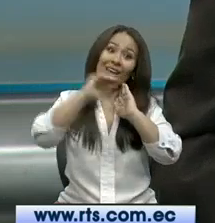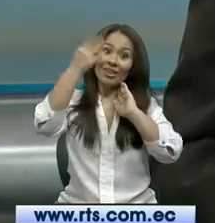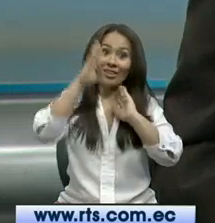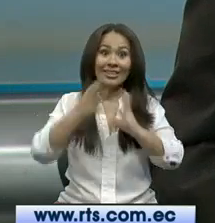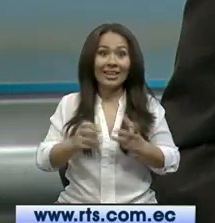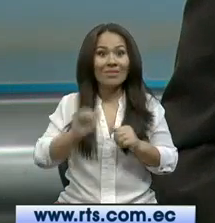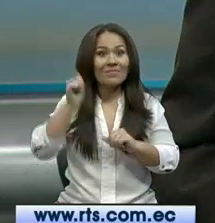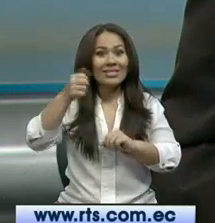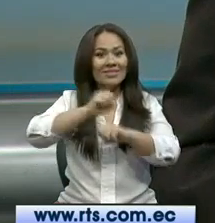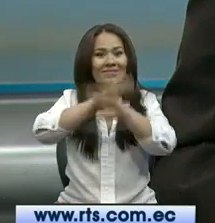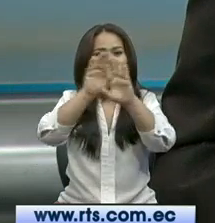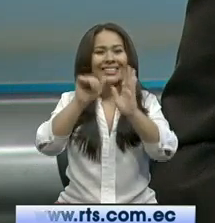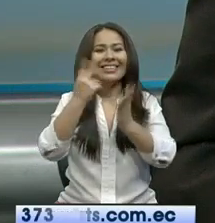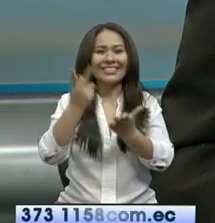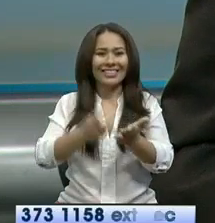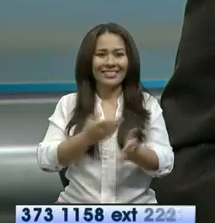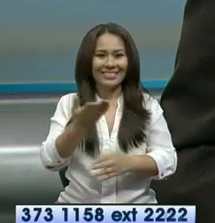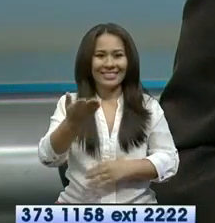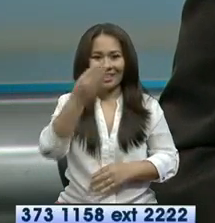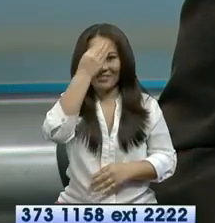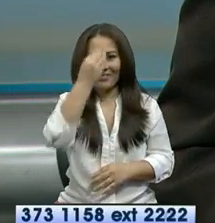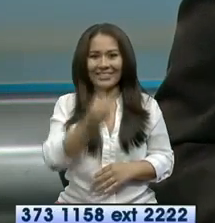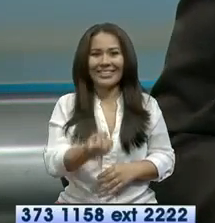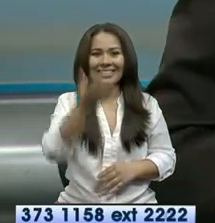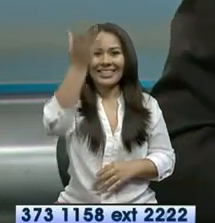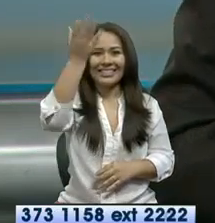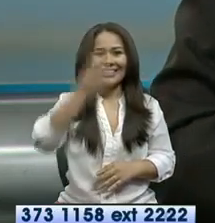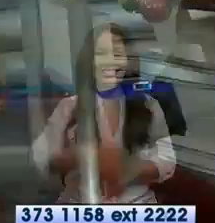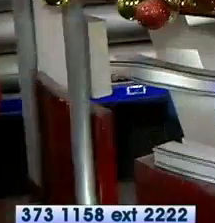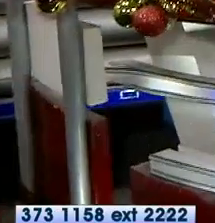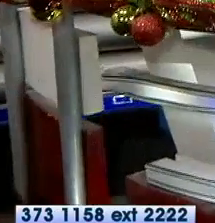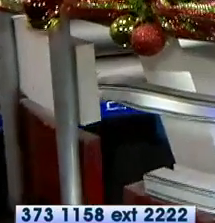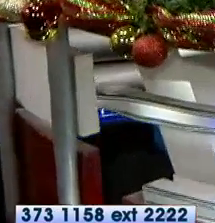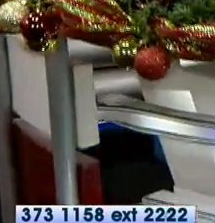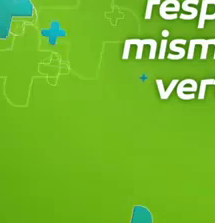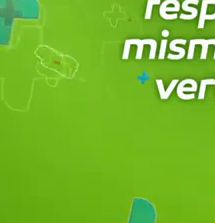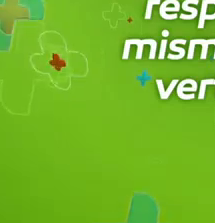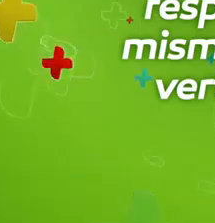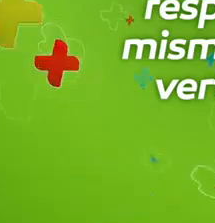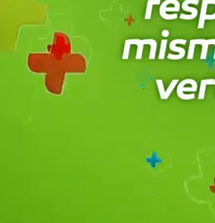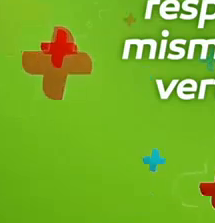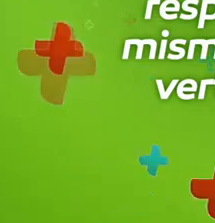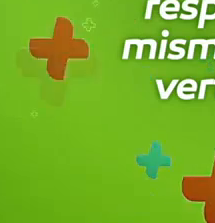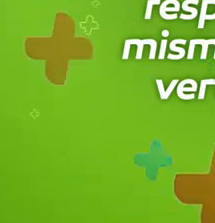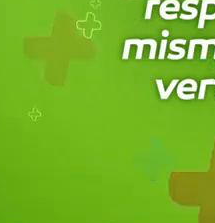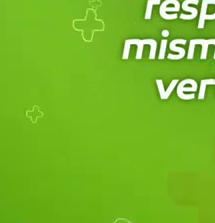más luego estaremos nuevamente juntos. Buenos días. La noticia siempre en la...